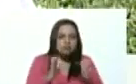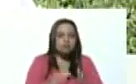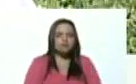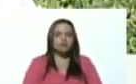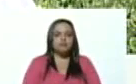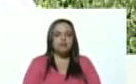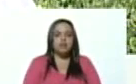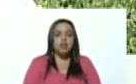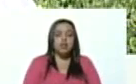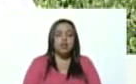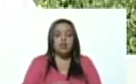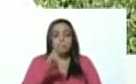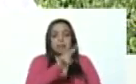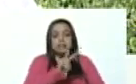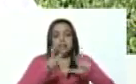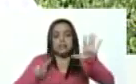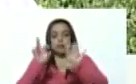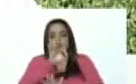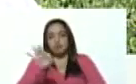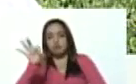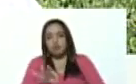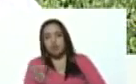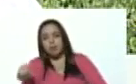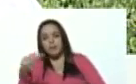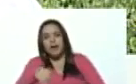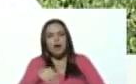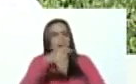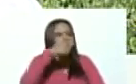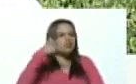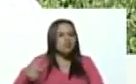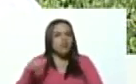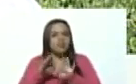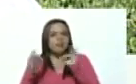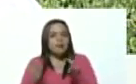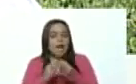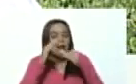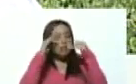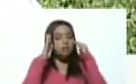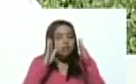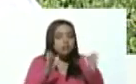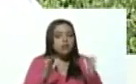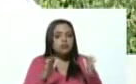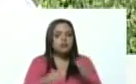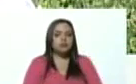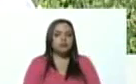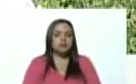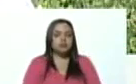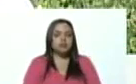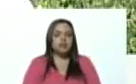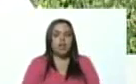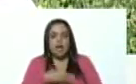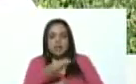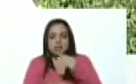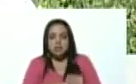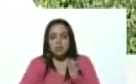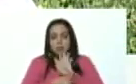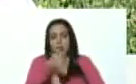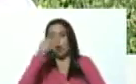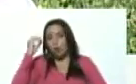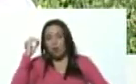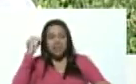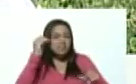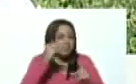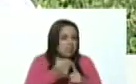un 27% más de personas y familias que vamos a atender con la extensión de irnos desde